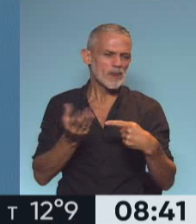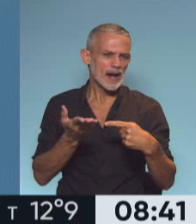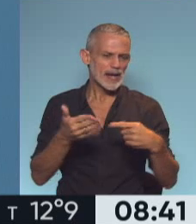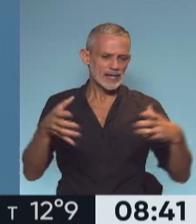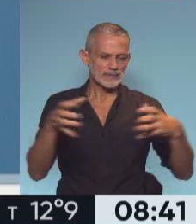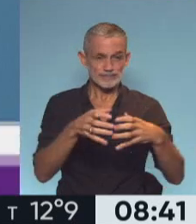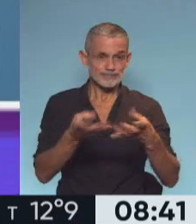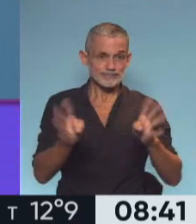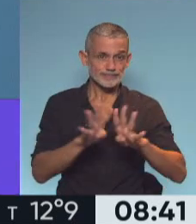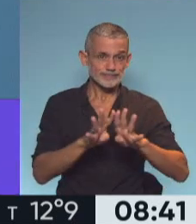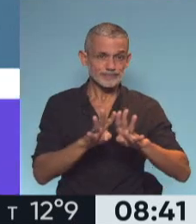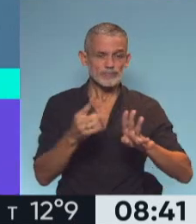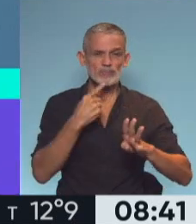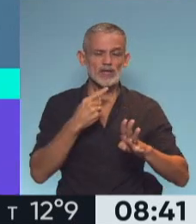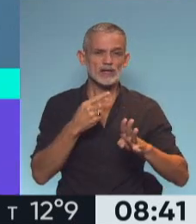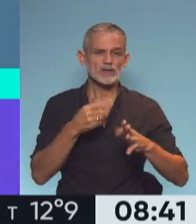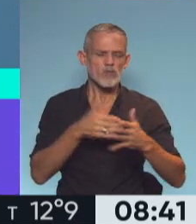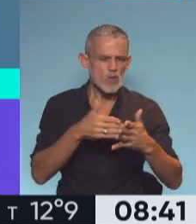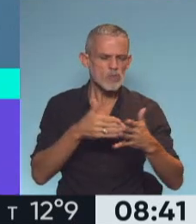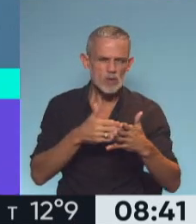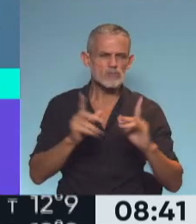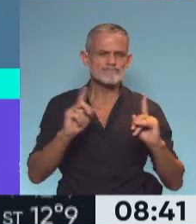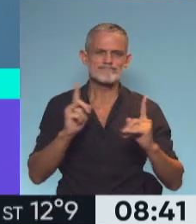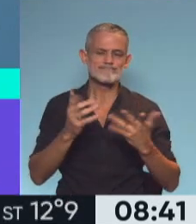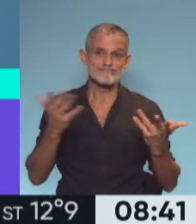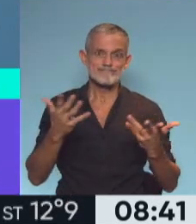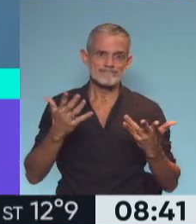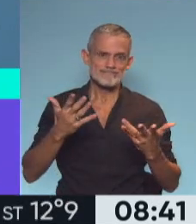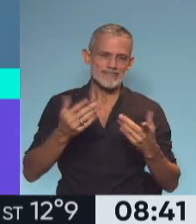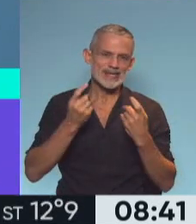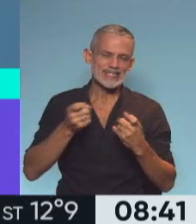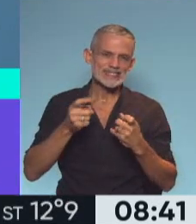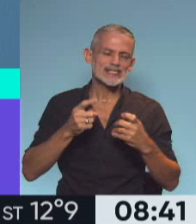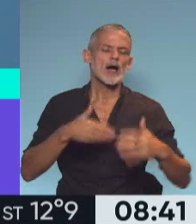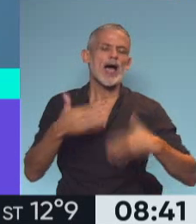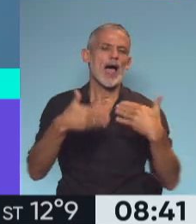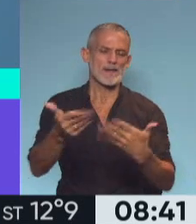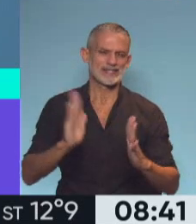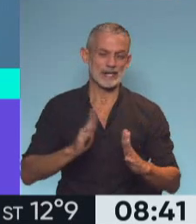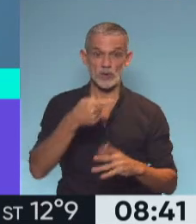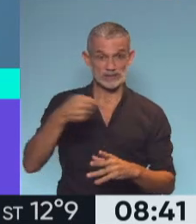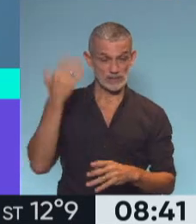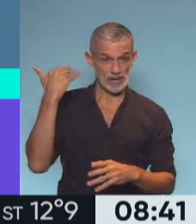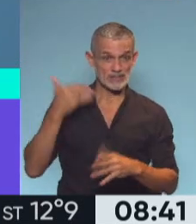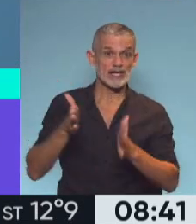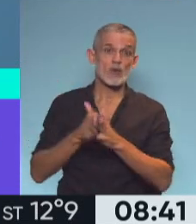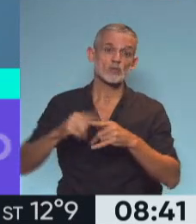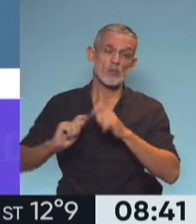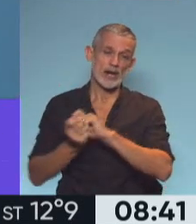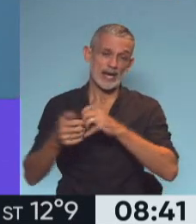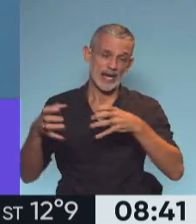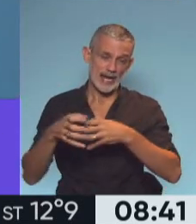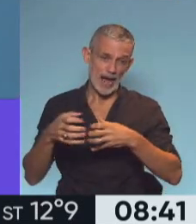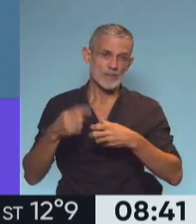manera, que no haya palos en la rueda, sobre todo en un momento tan difícil y tan sensible. Pero sabemos que la semana pasada Juntos por el Cambio